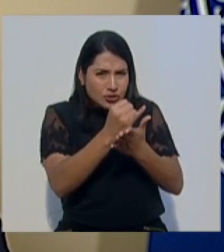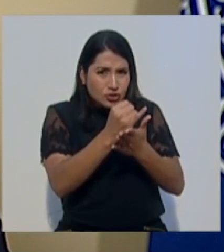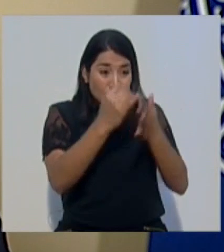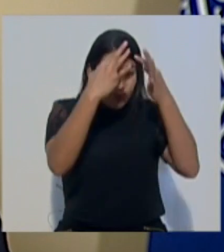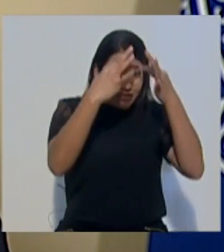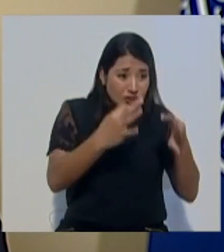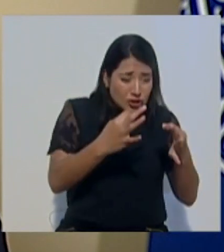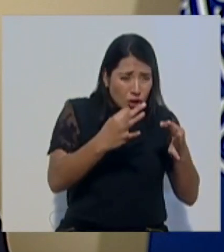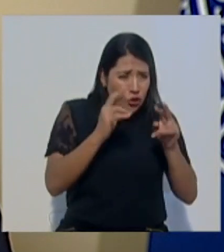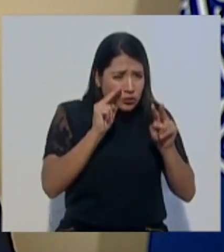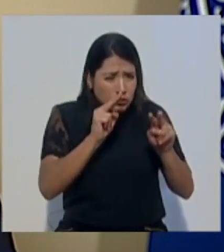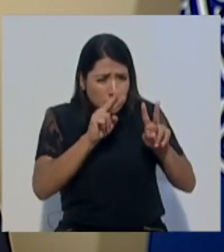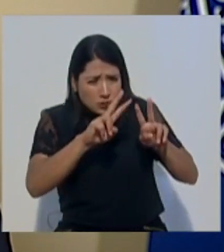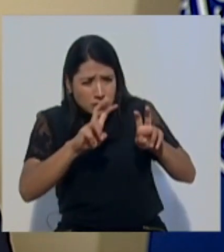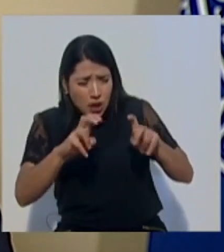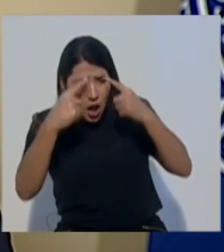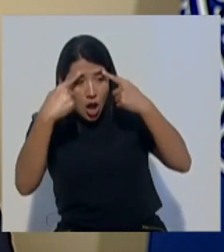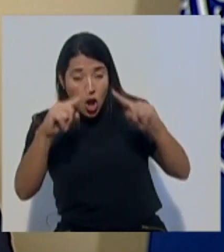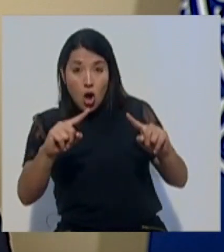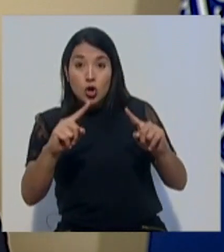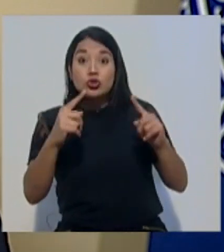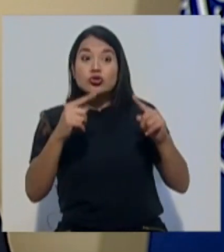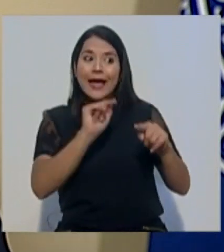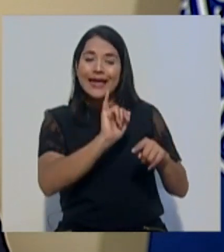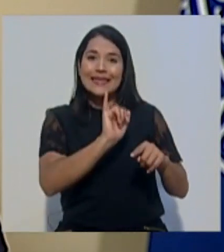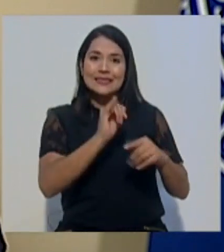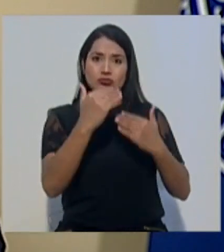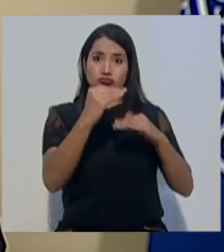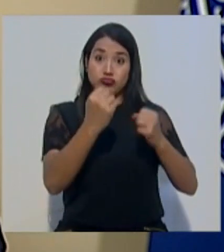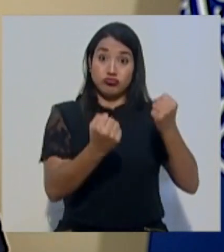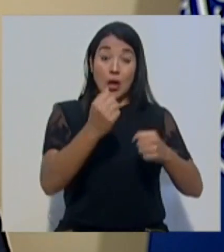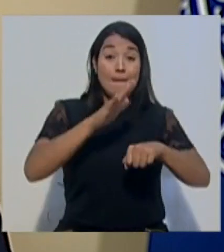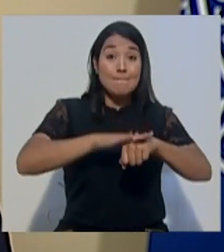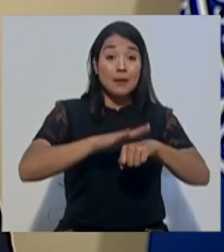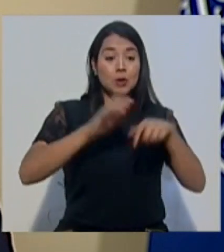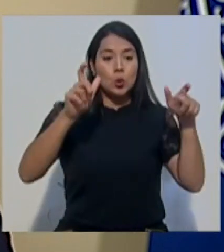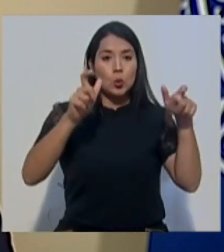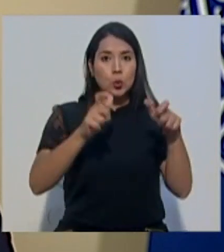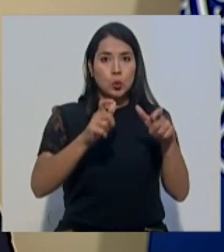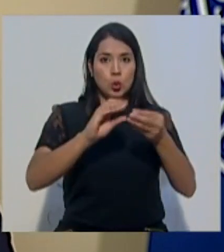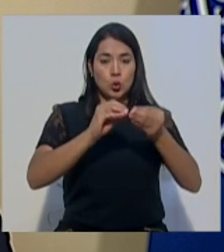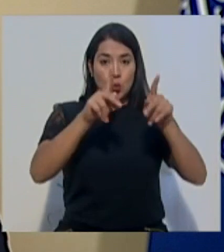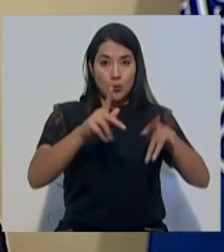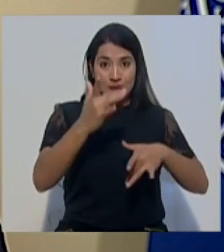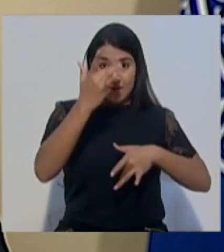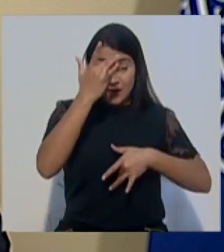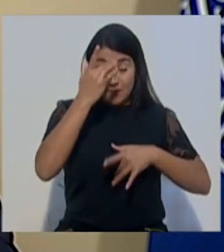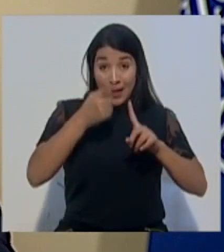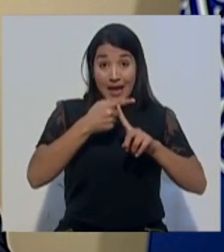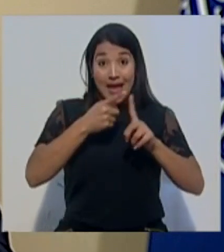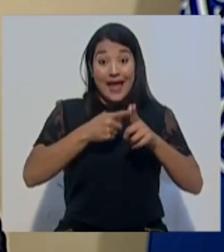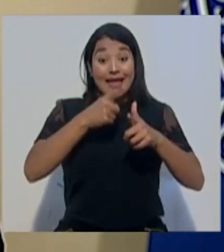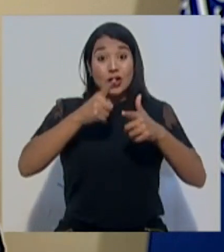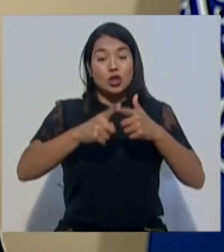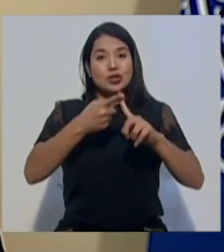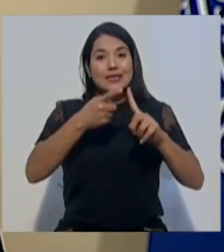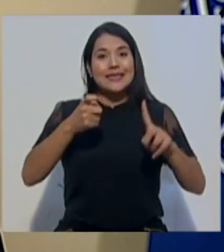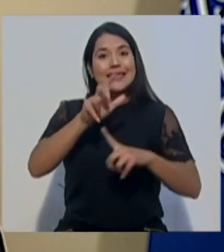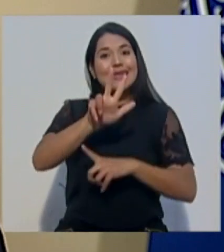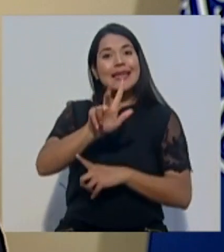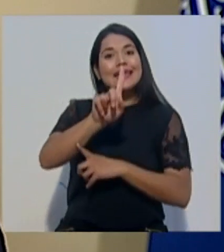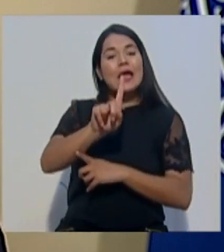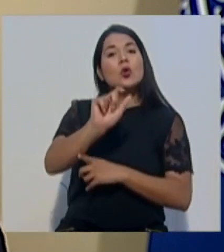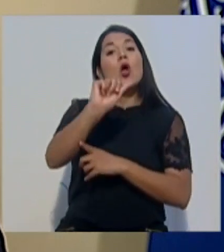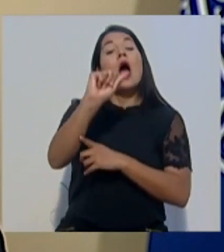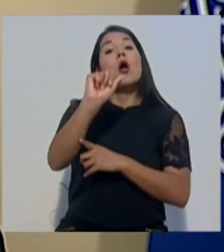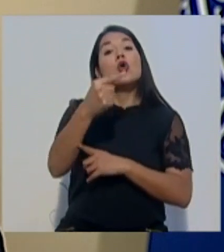los contagios. Vamos a pasar a una restricción vehicular a partir del 31 de agosto con un único modelo para